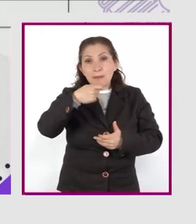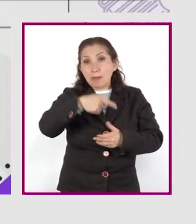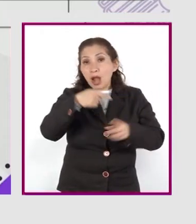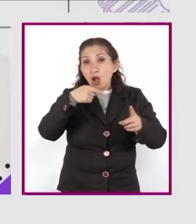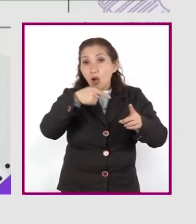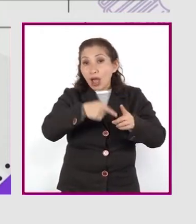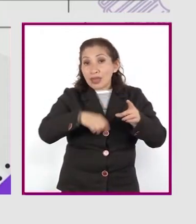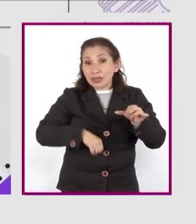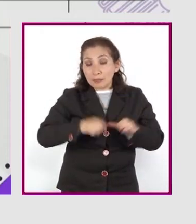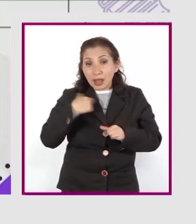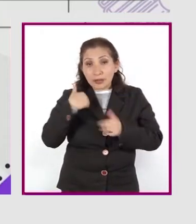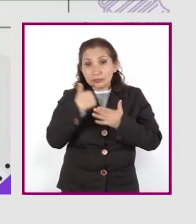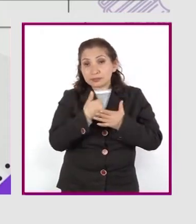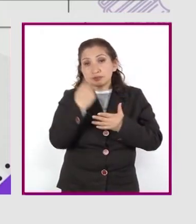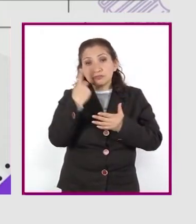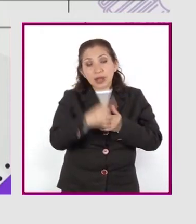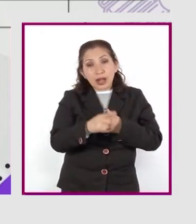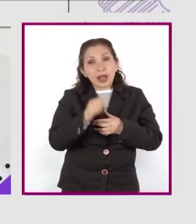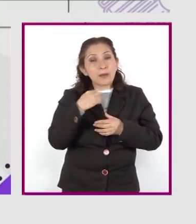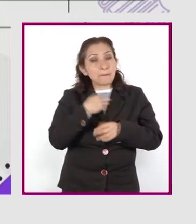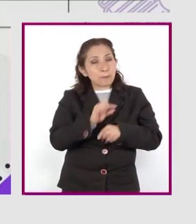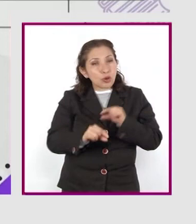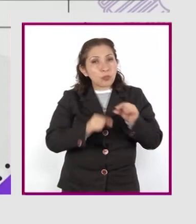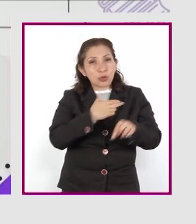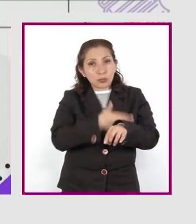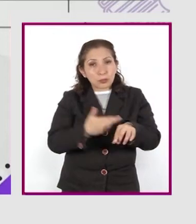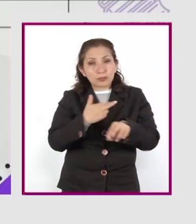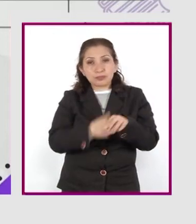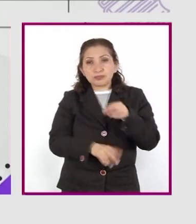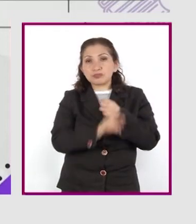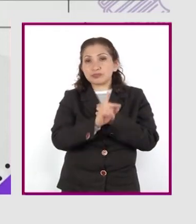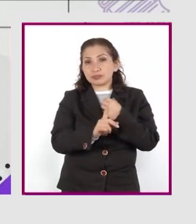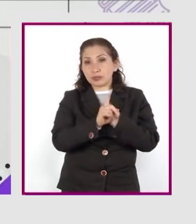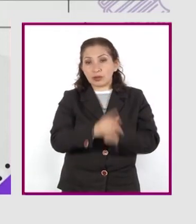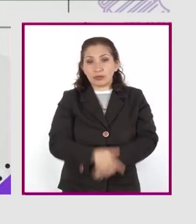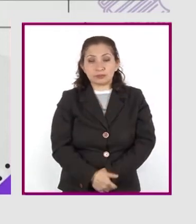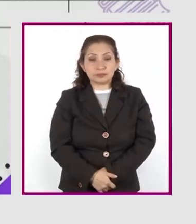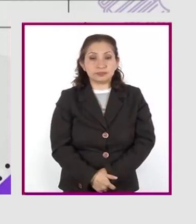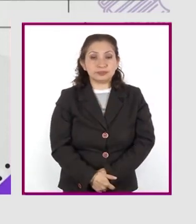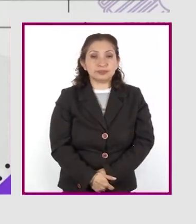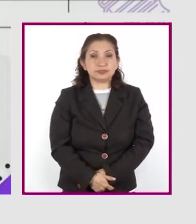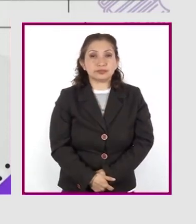las acciones que contribuirán a ir resolviendo el problema o situación.